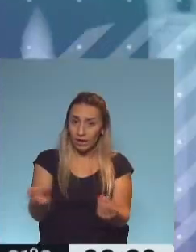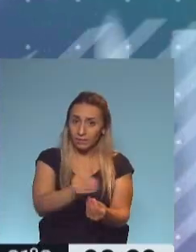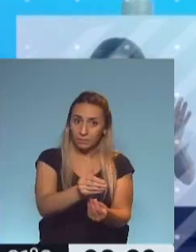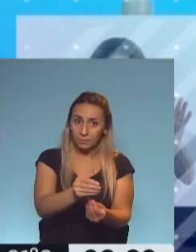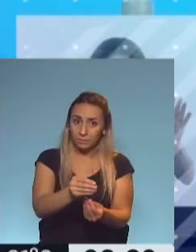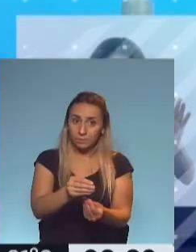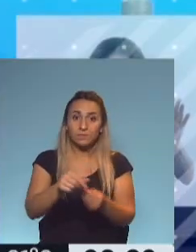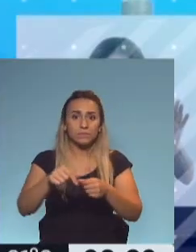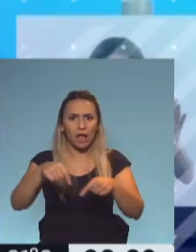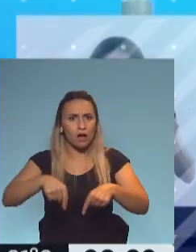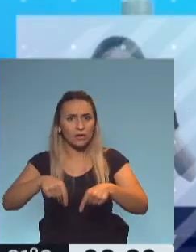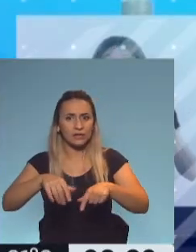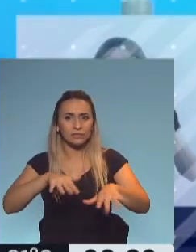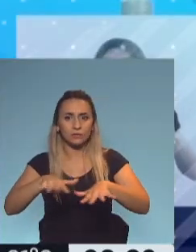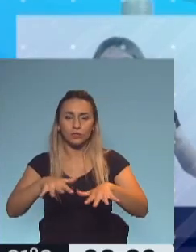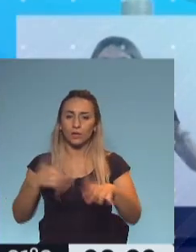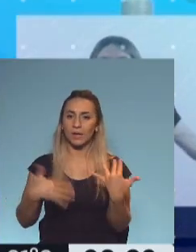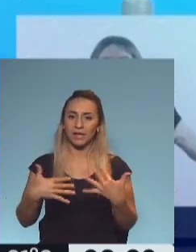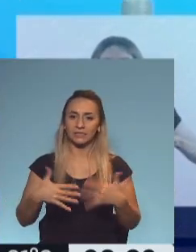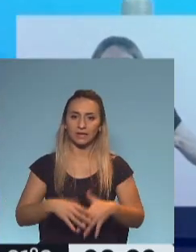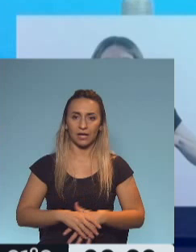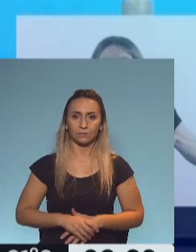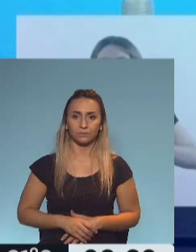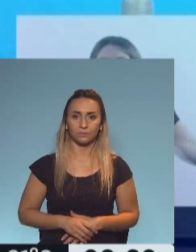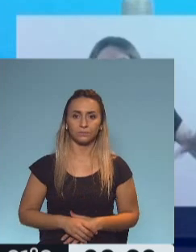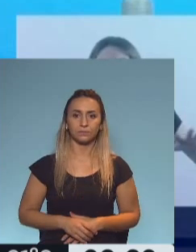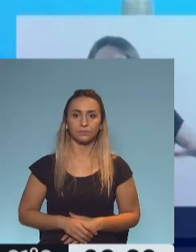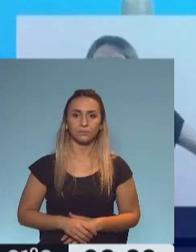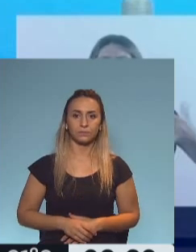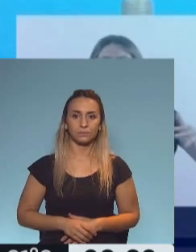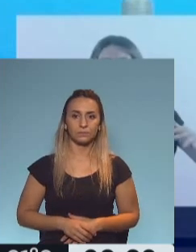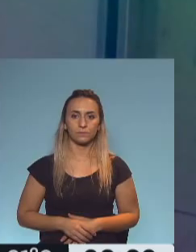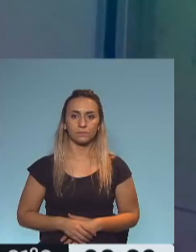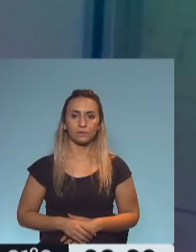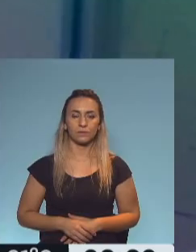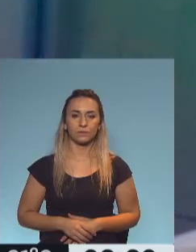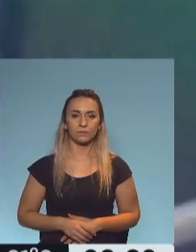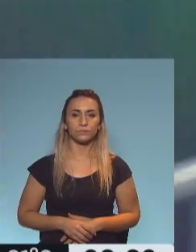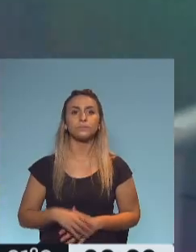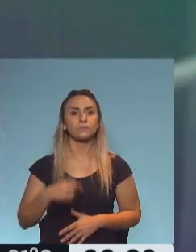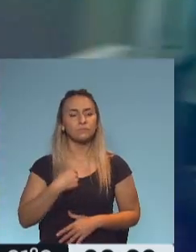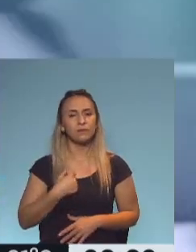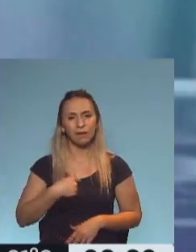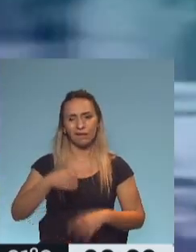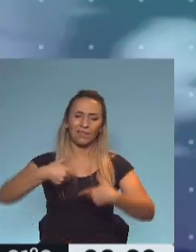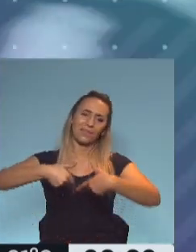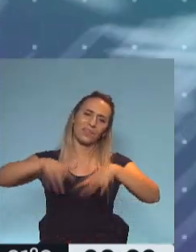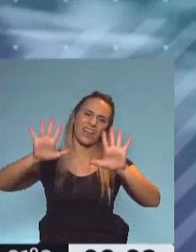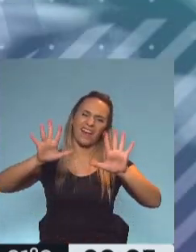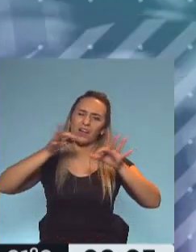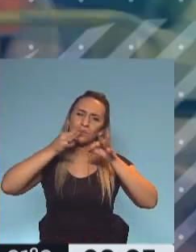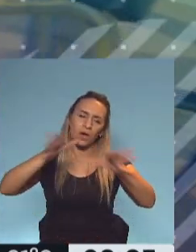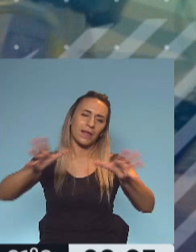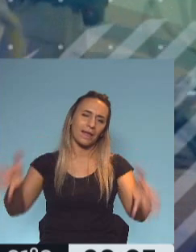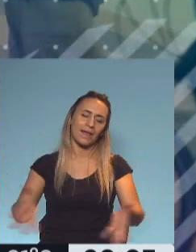en la emergencia en la que estamos viviendo. No estoy para tolerarles que hagan lo que quieran.